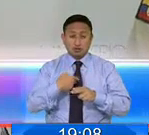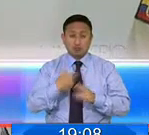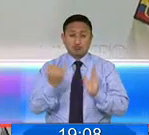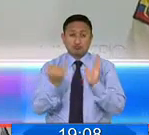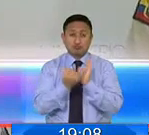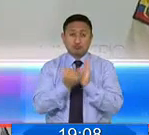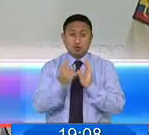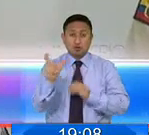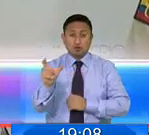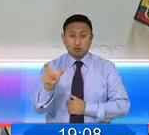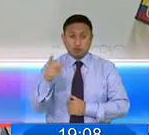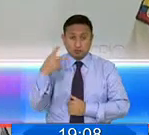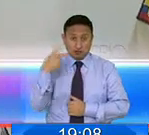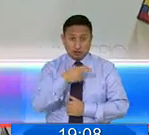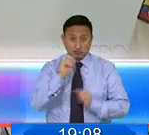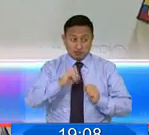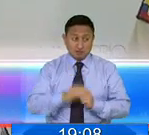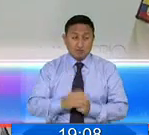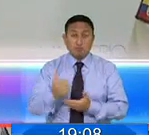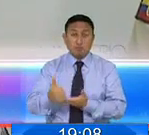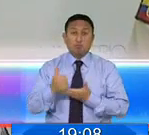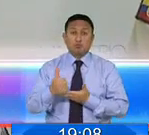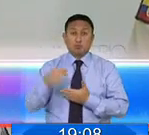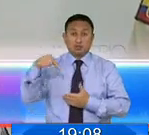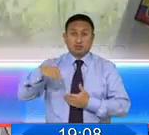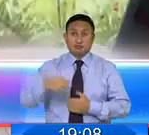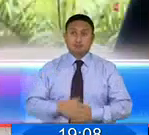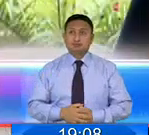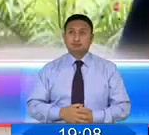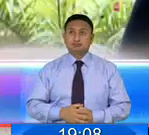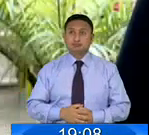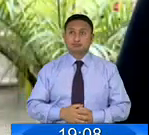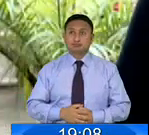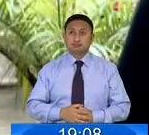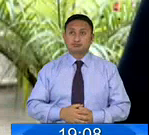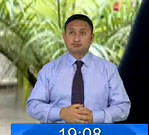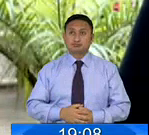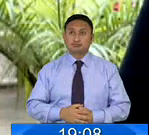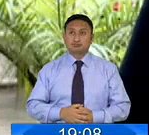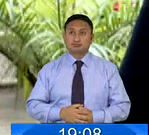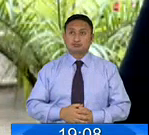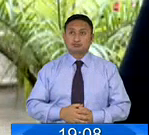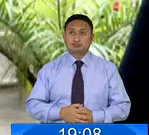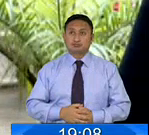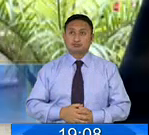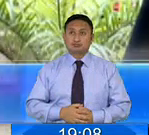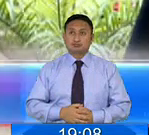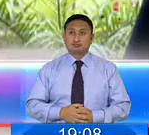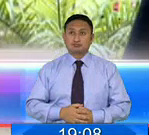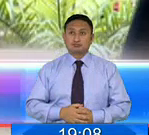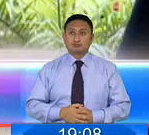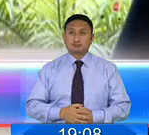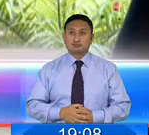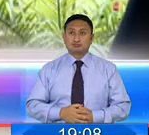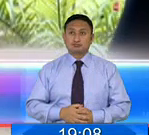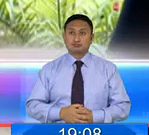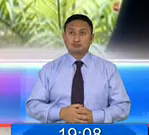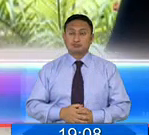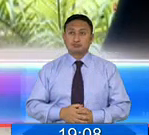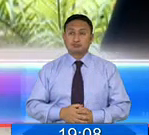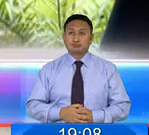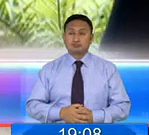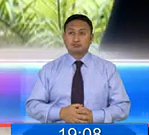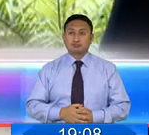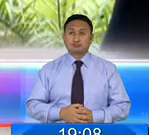identidad y documentos falsos para beneficiarse de esta ilícita actividad. Se iniciaron en su debido momento los sumarios administrativos que